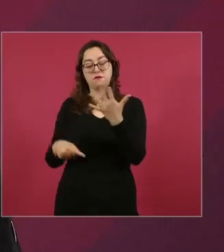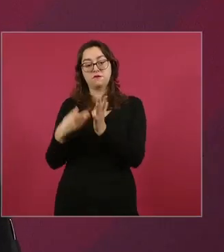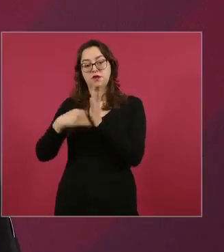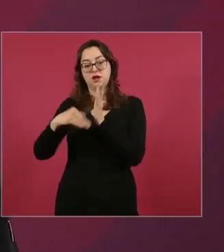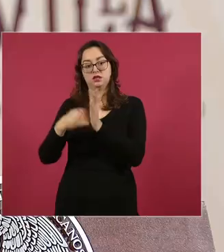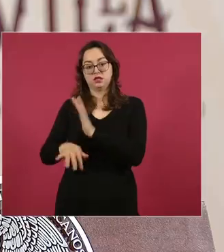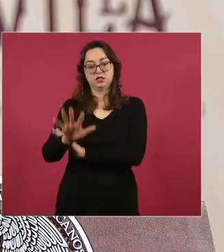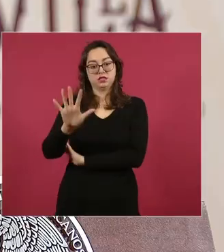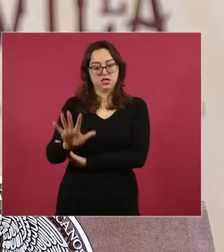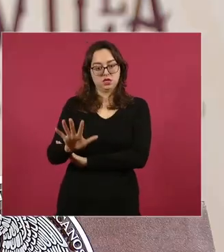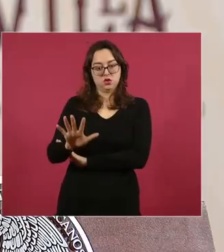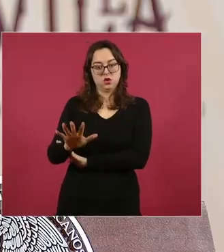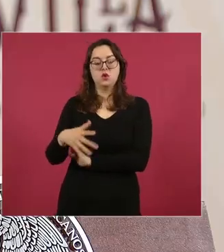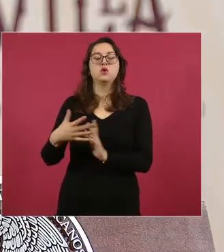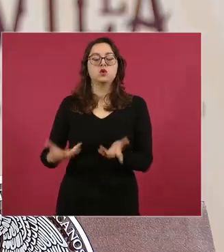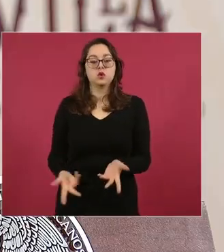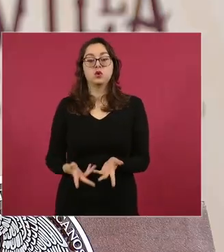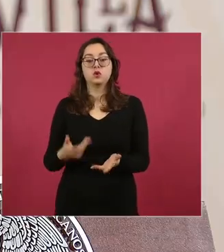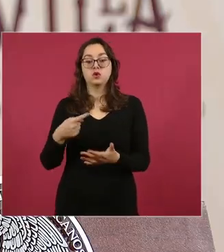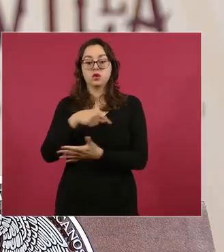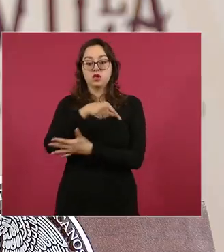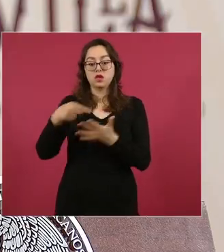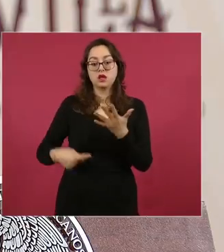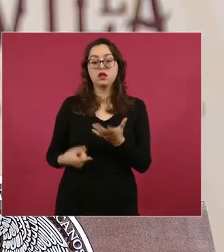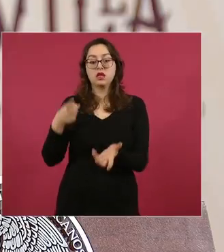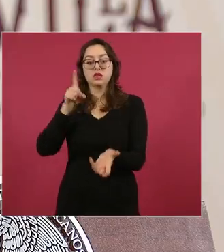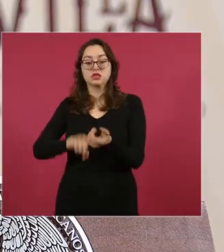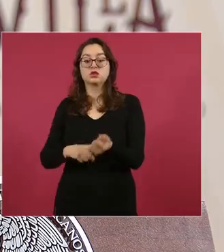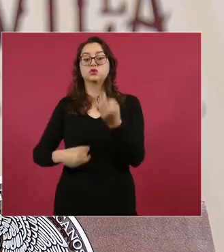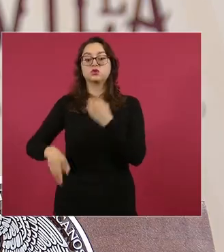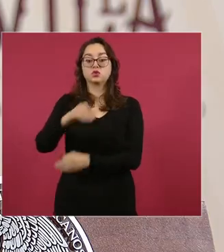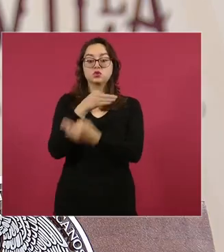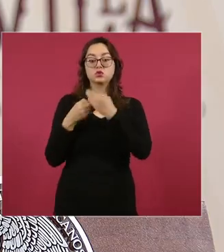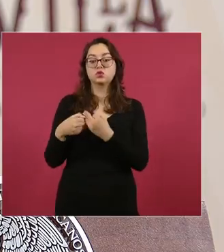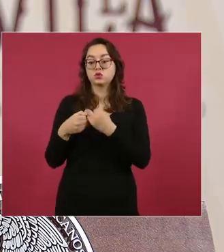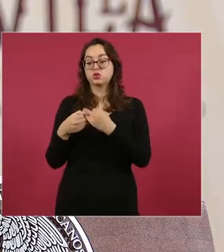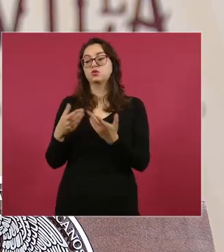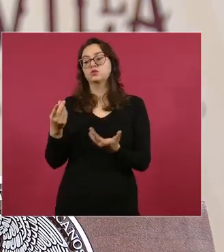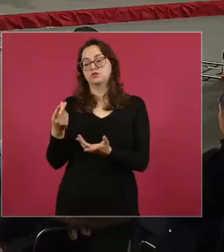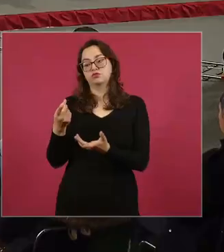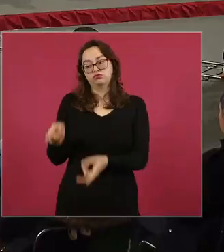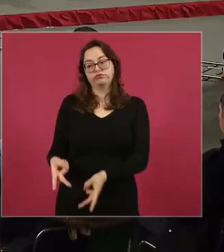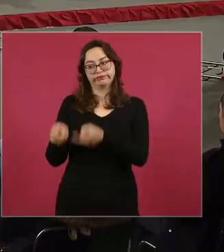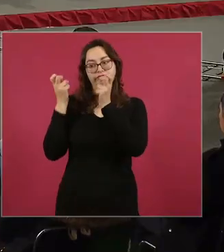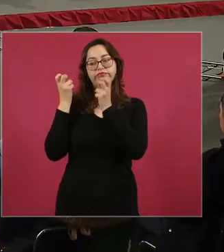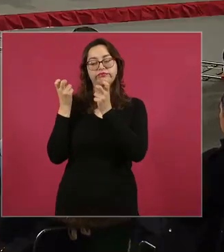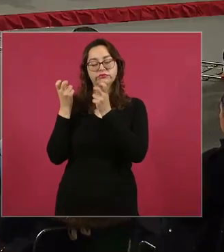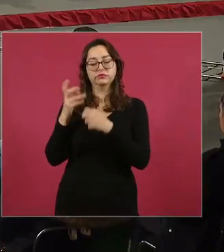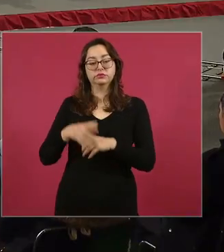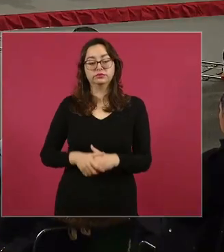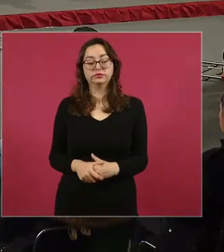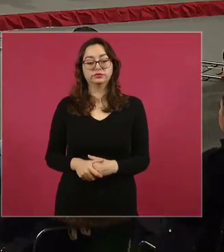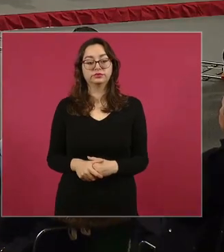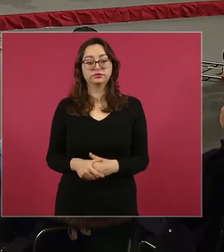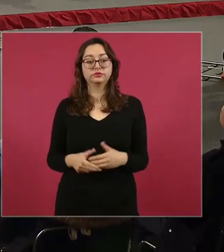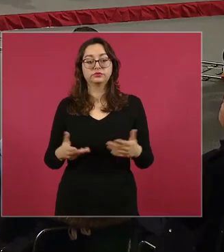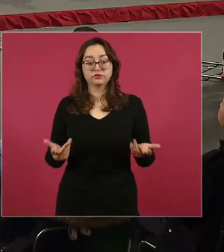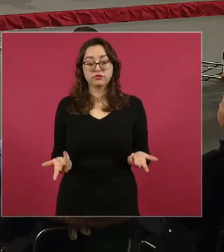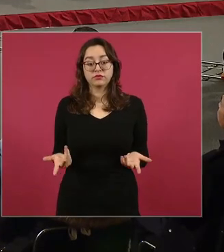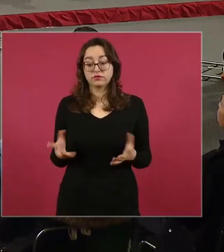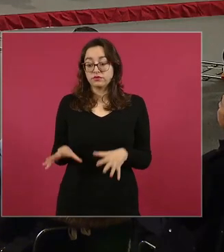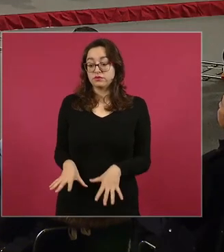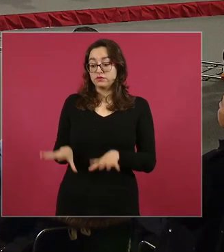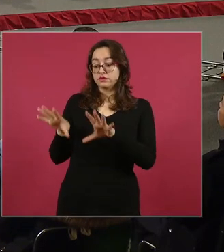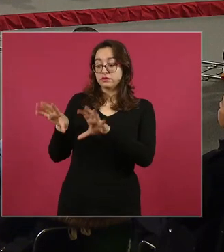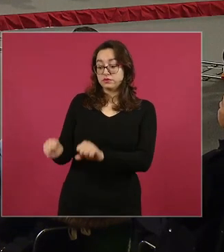ellas vinculadas al desfalco causado a Segalmex, Diconsa y Liconsa. La orden de captura cumplida se refiere